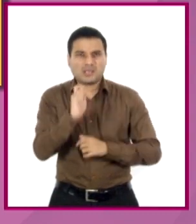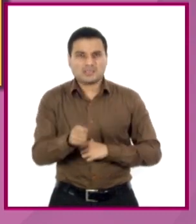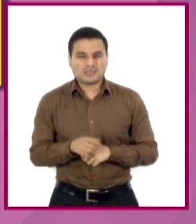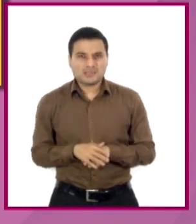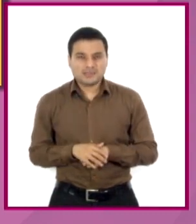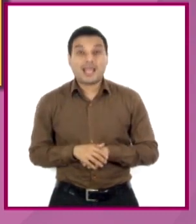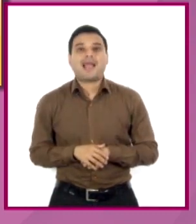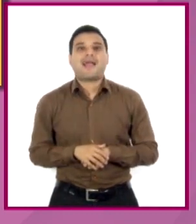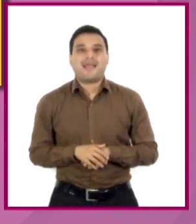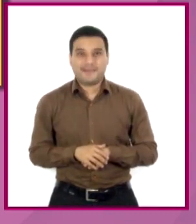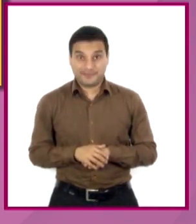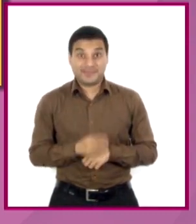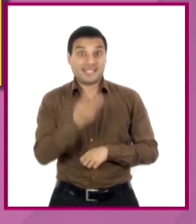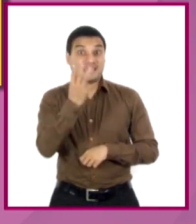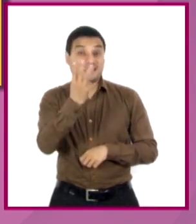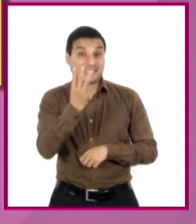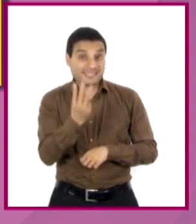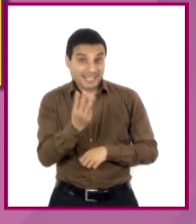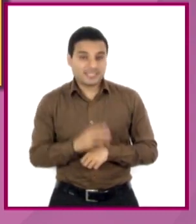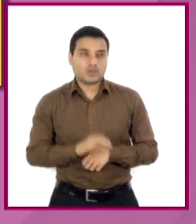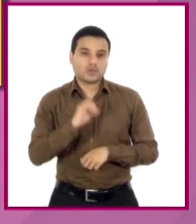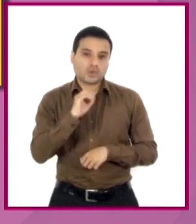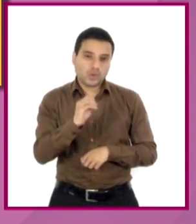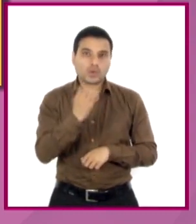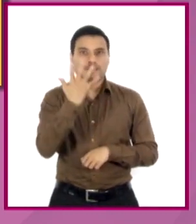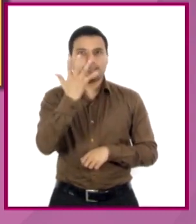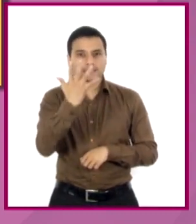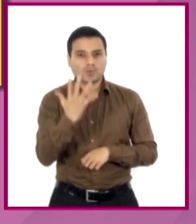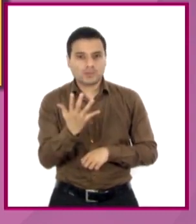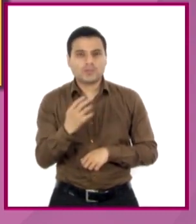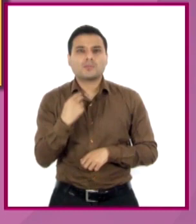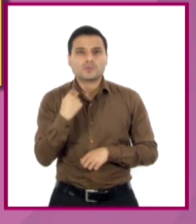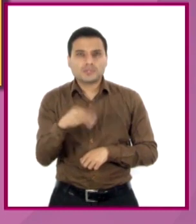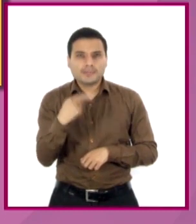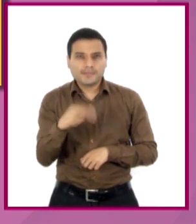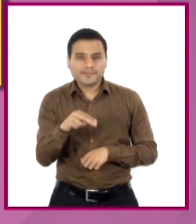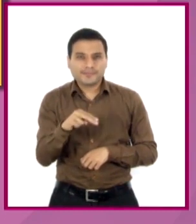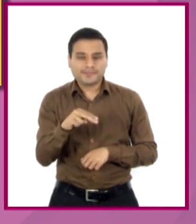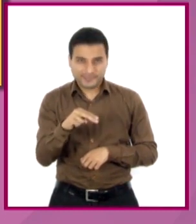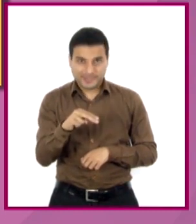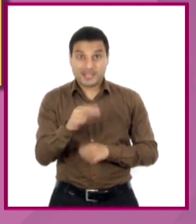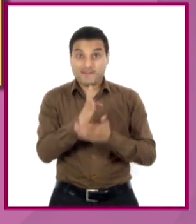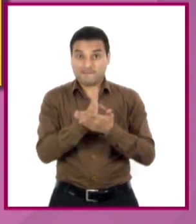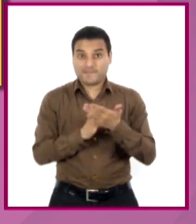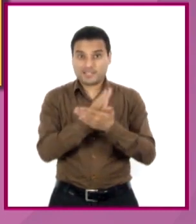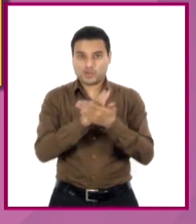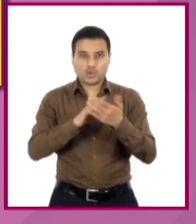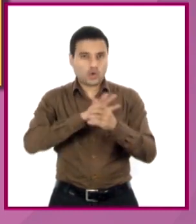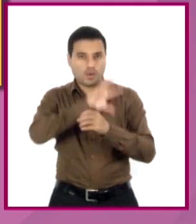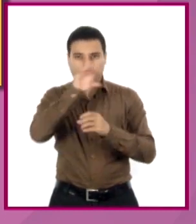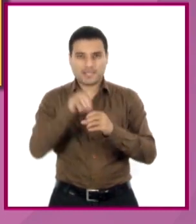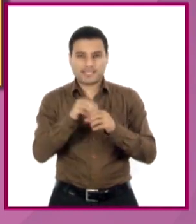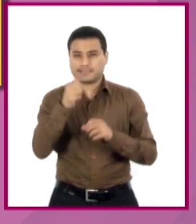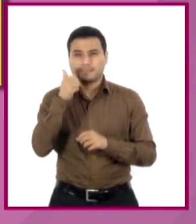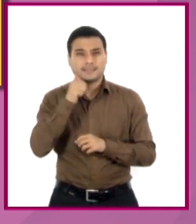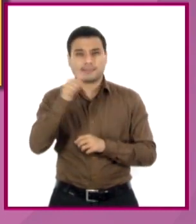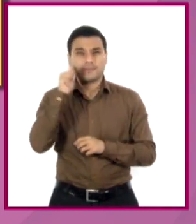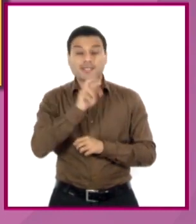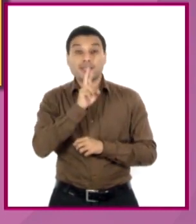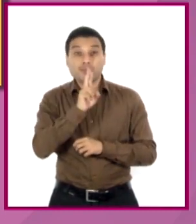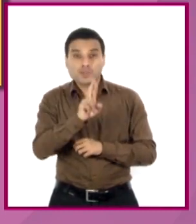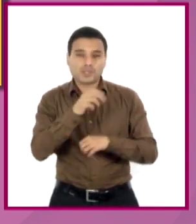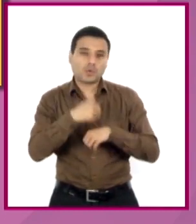las fracciones como 3/3 o 5/5 se les denomina fracciones enteras y siempre dan como resultado la